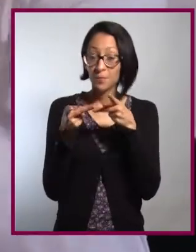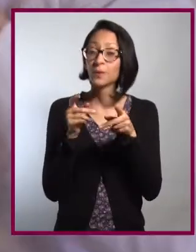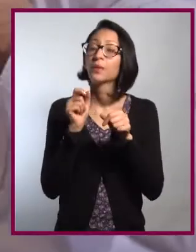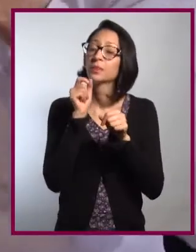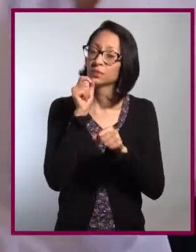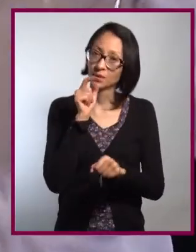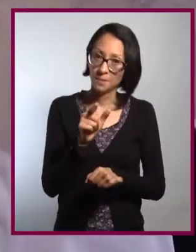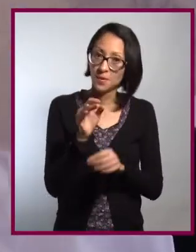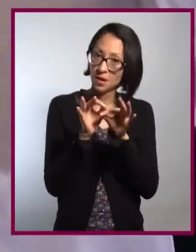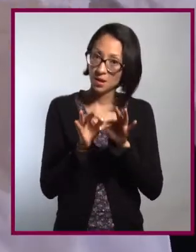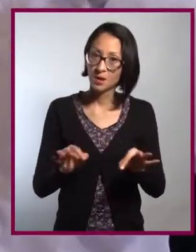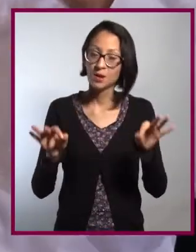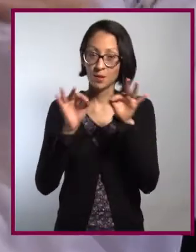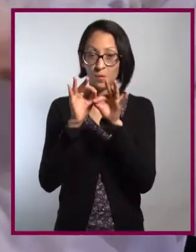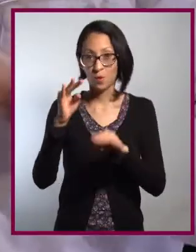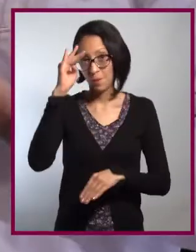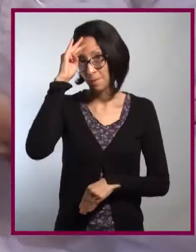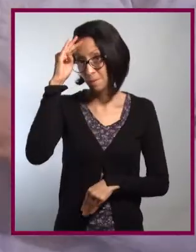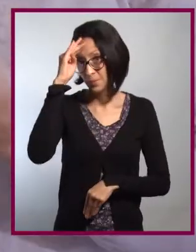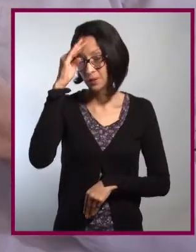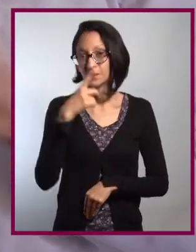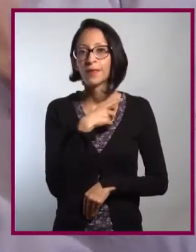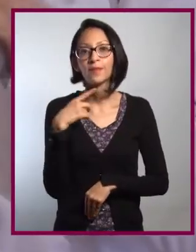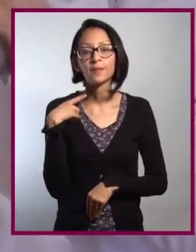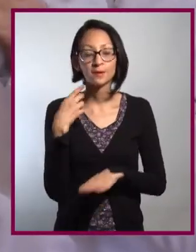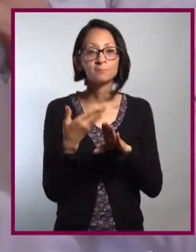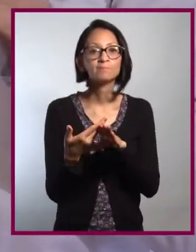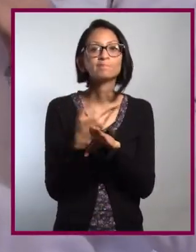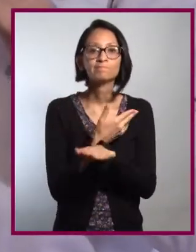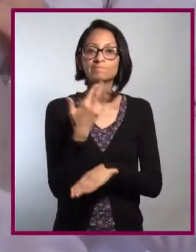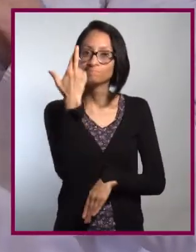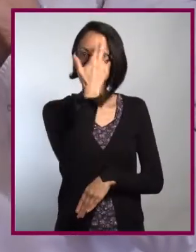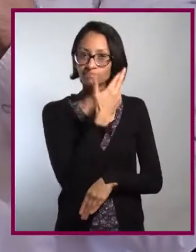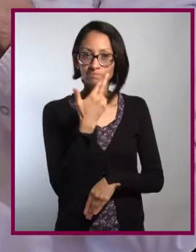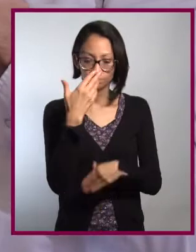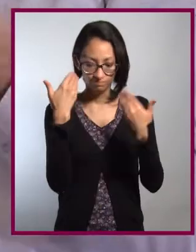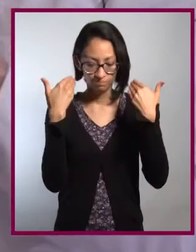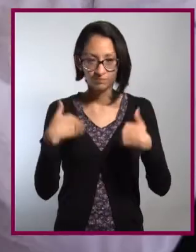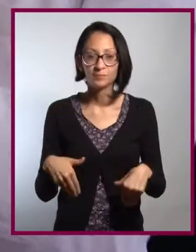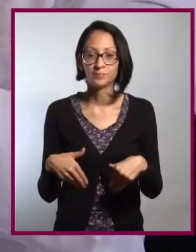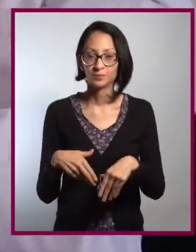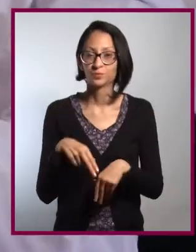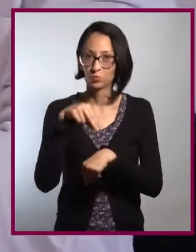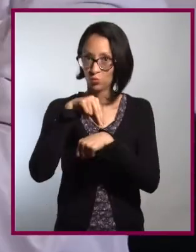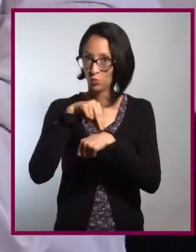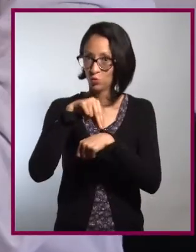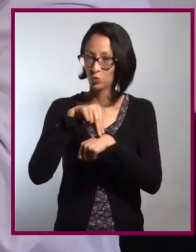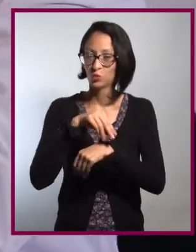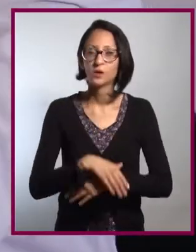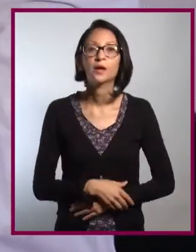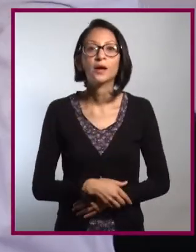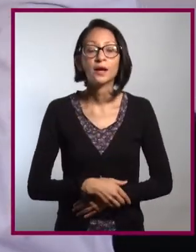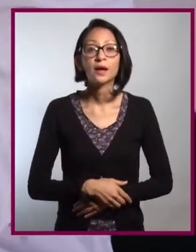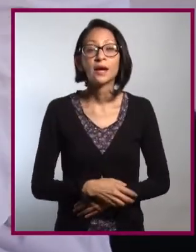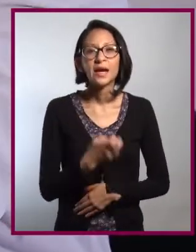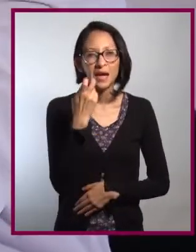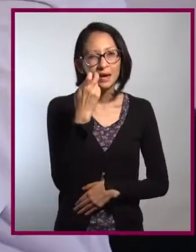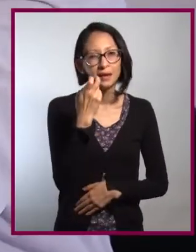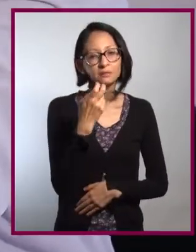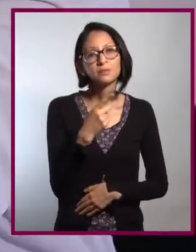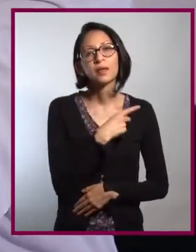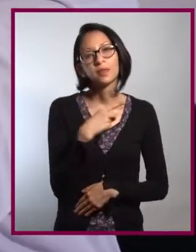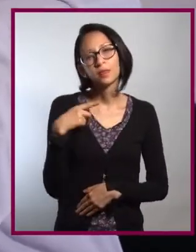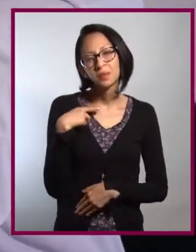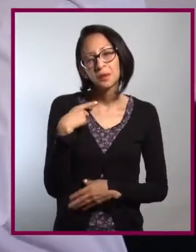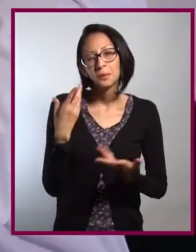importante considerar realizarse una revisión médica. De preferencia, esta revisión podría hacerse